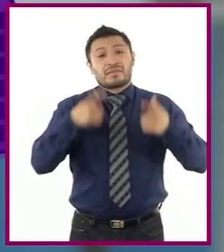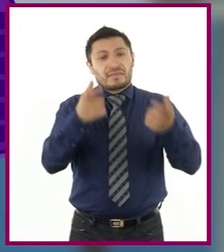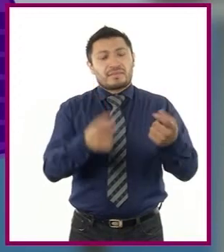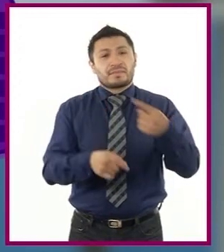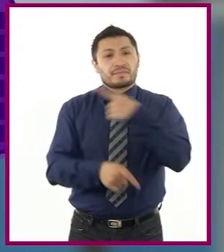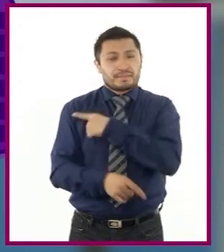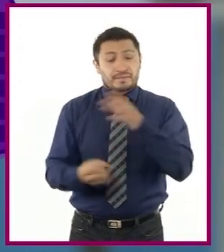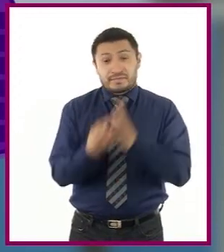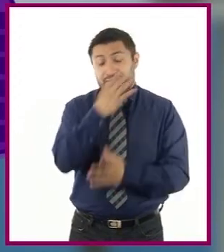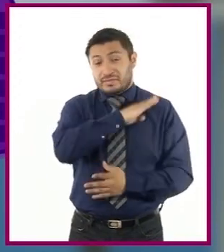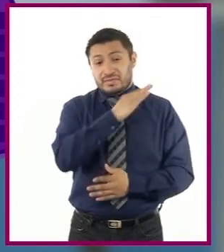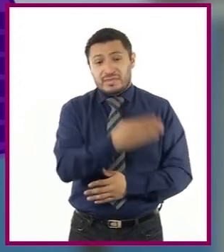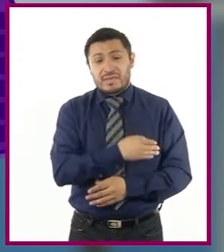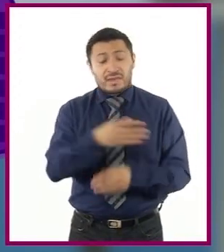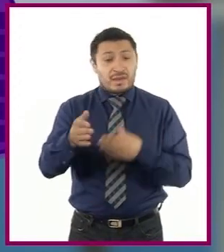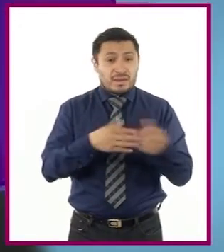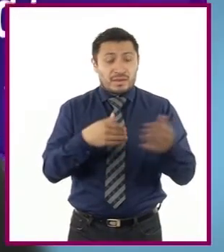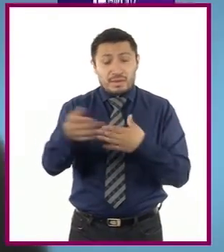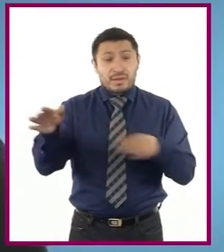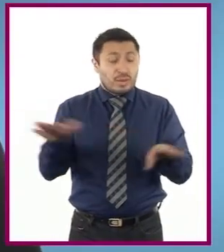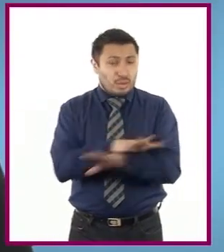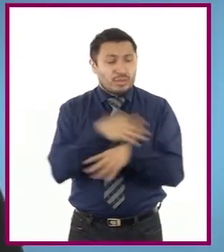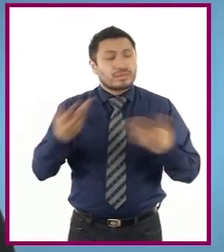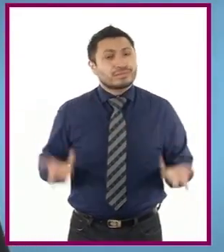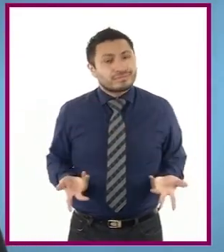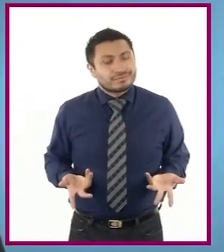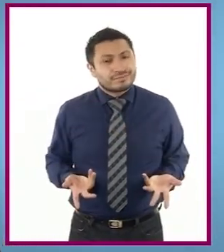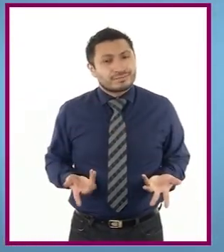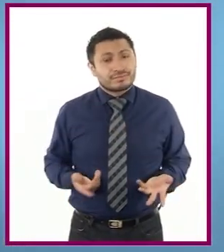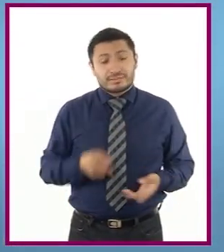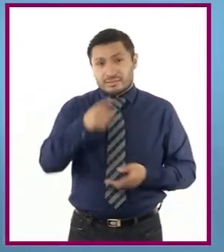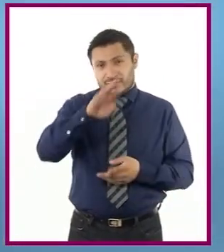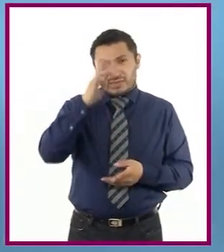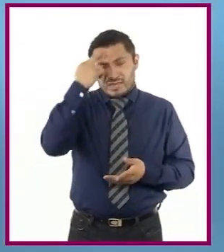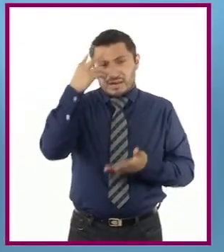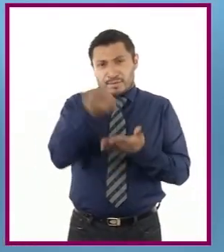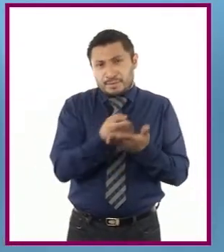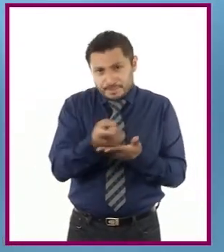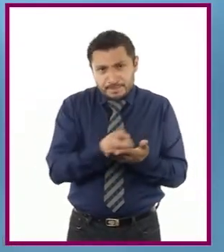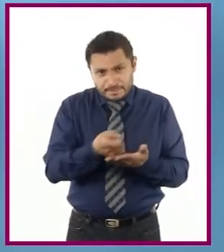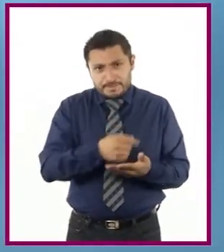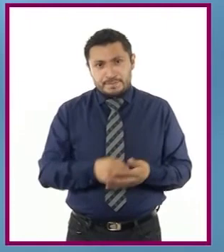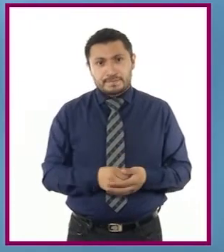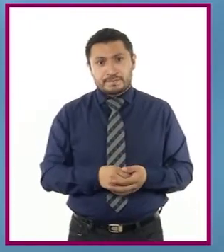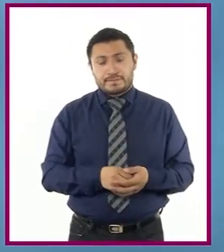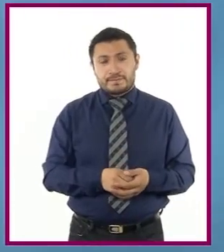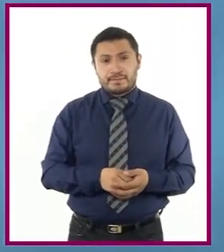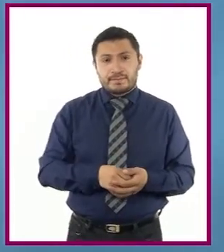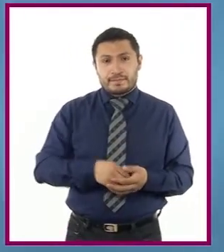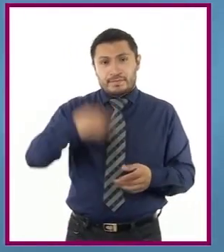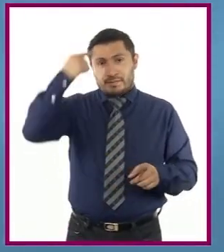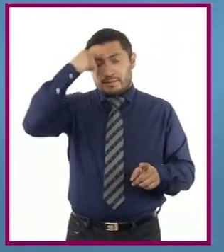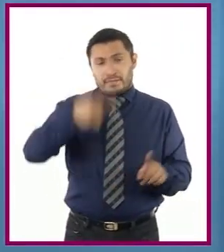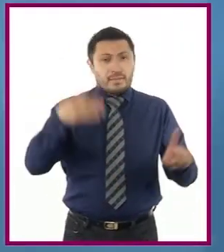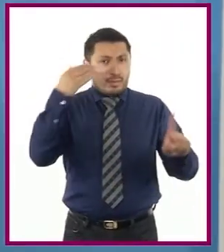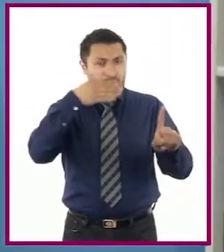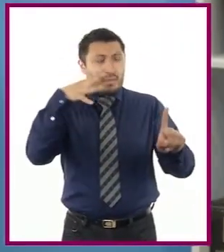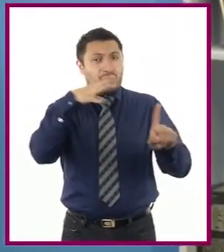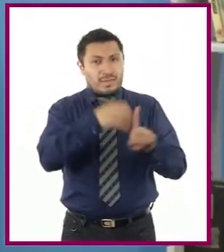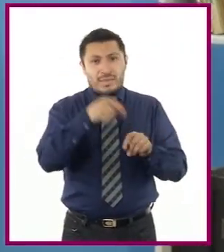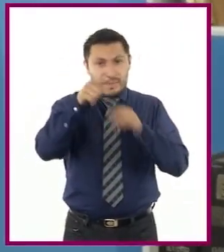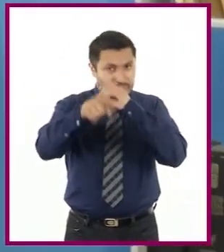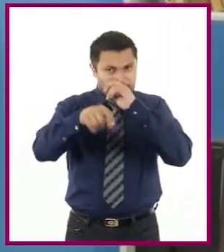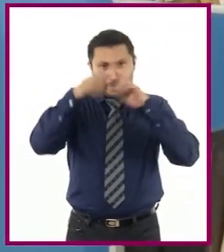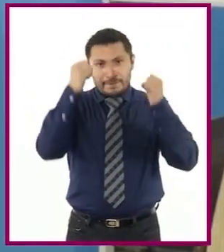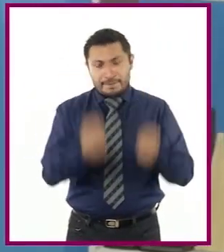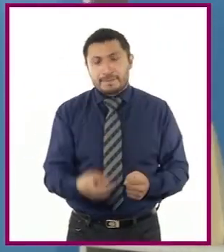económicas novohispanas con la actualidad? No olviden ilustrar su actividad. Para resolver el reto de la sesión, no duden